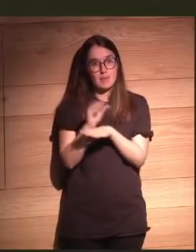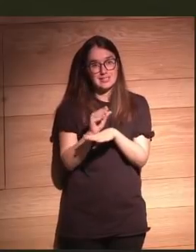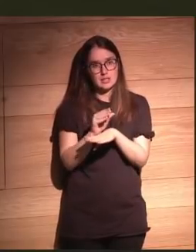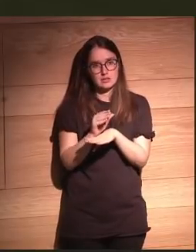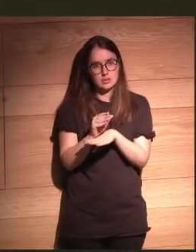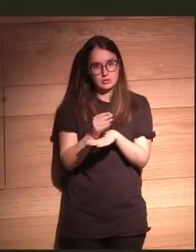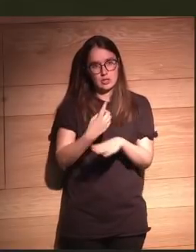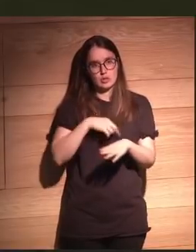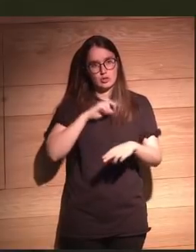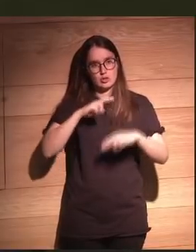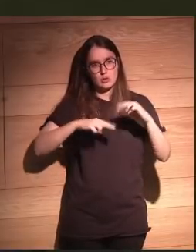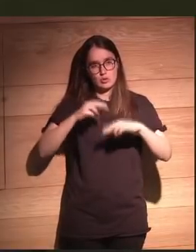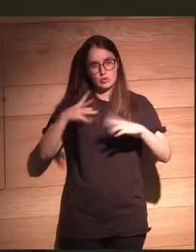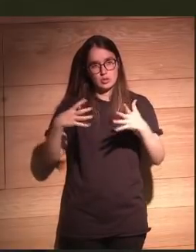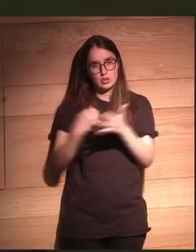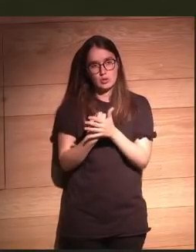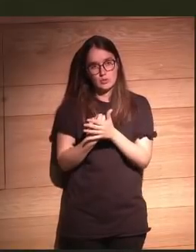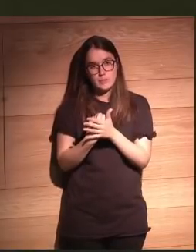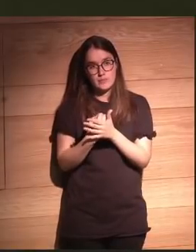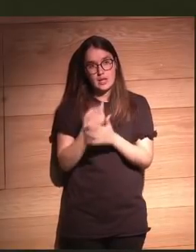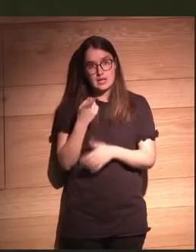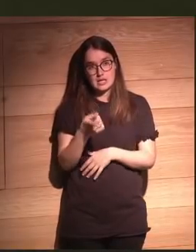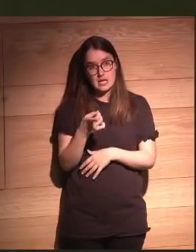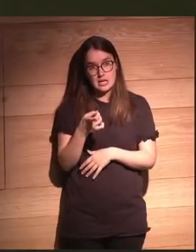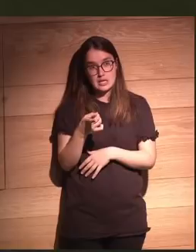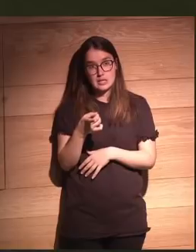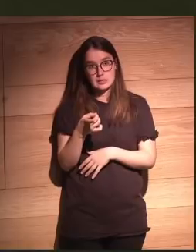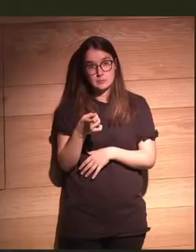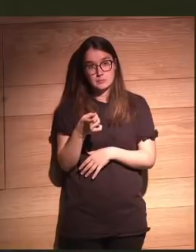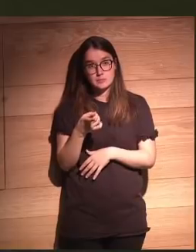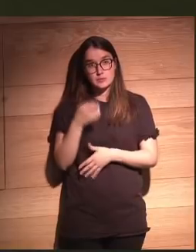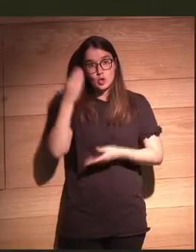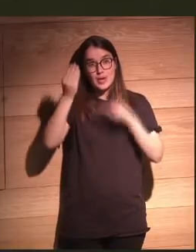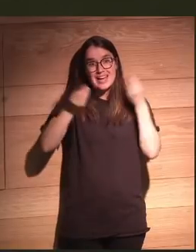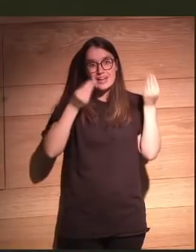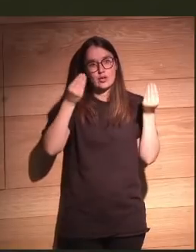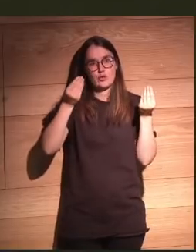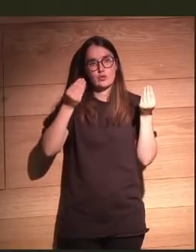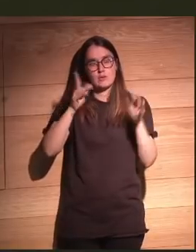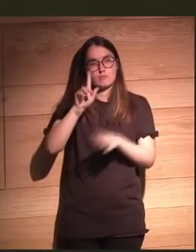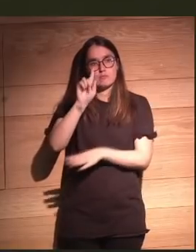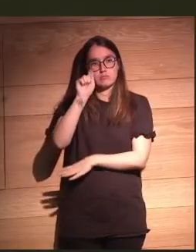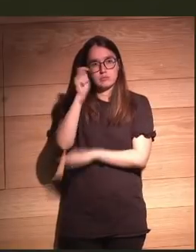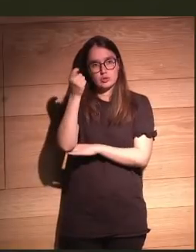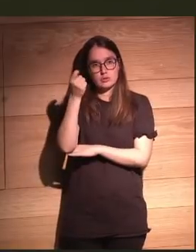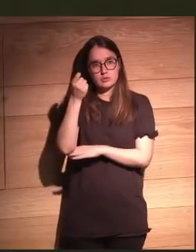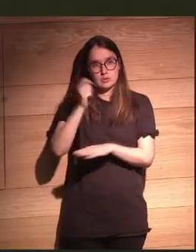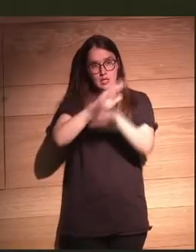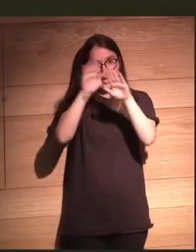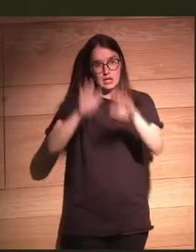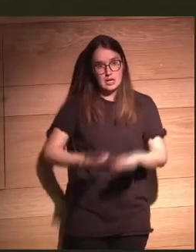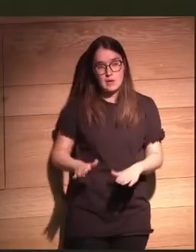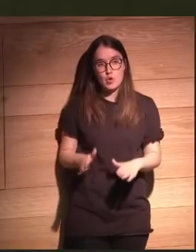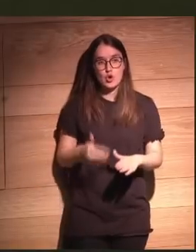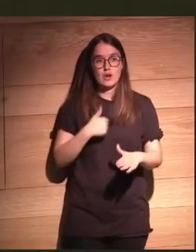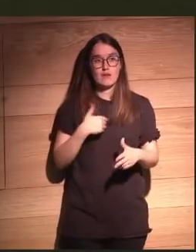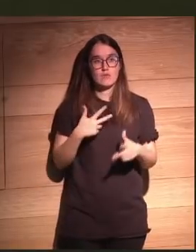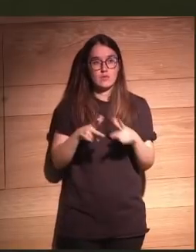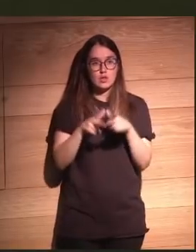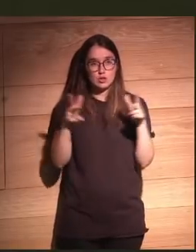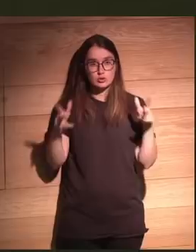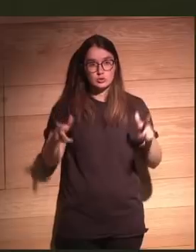que hemos reconstruido entre todos. Ahí yo creo que conseguiremos, y acabo con la función social, y